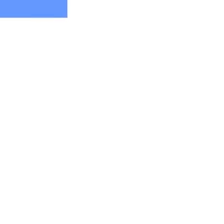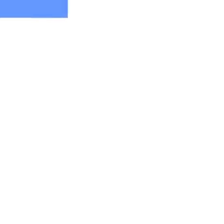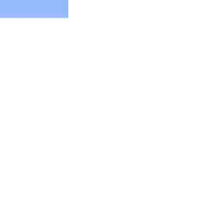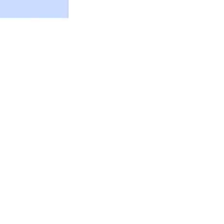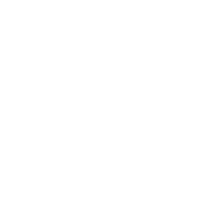Gracias.